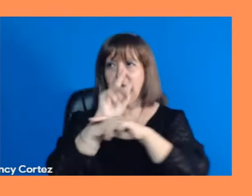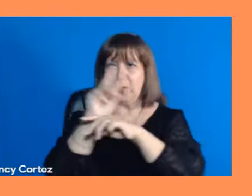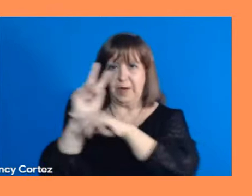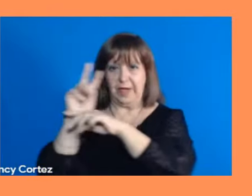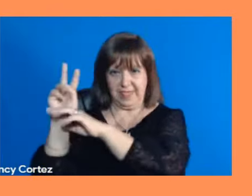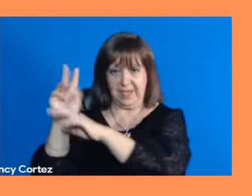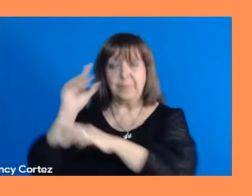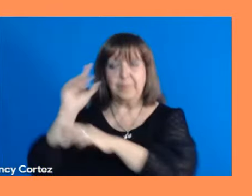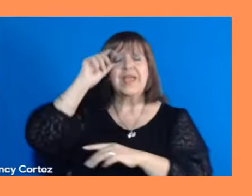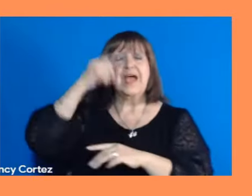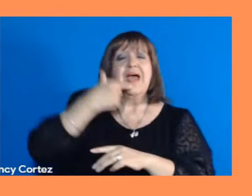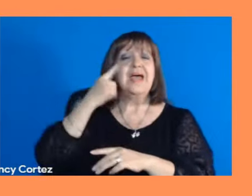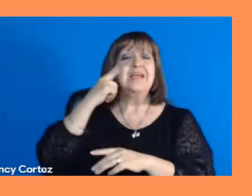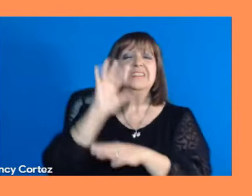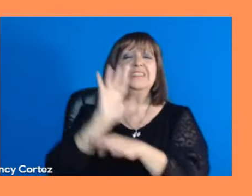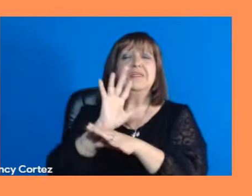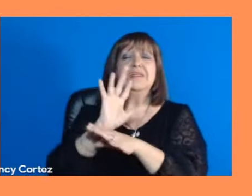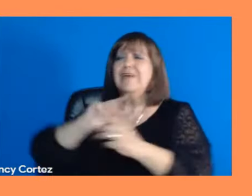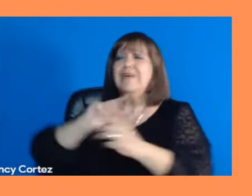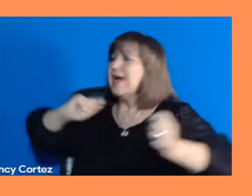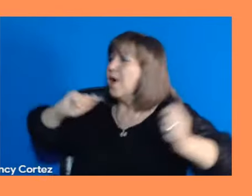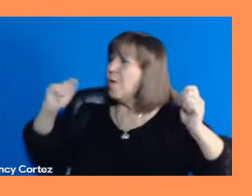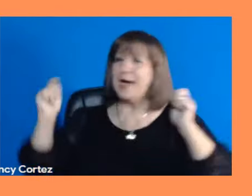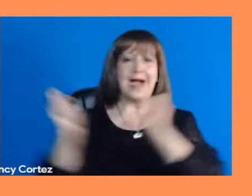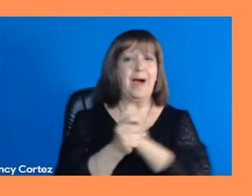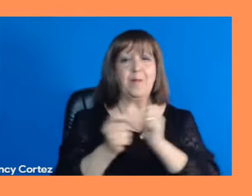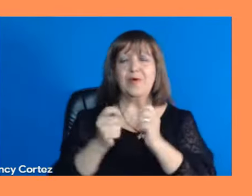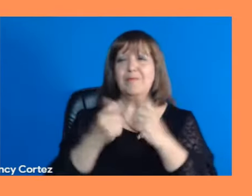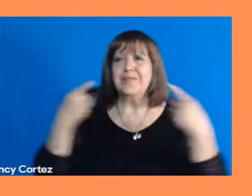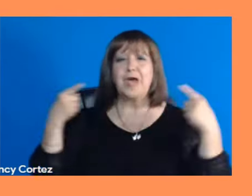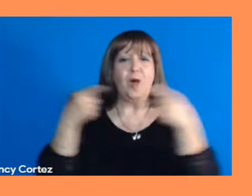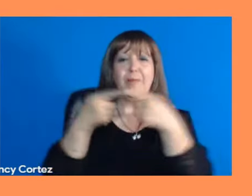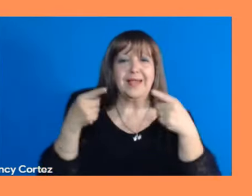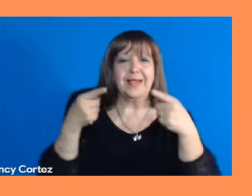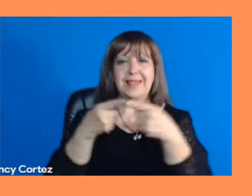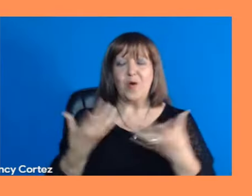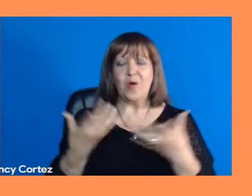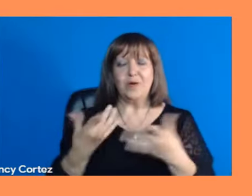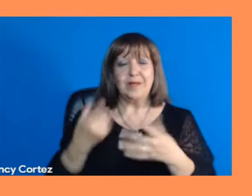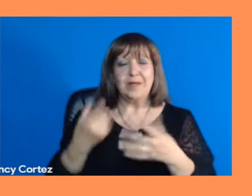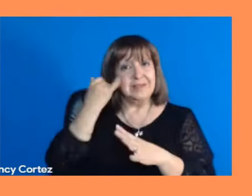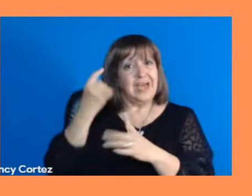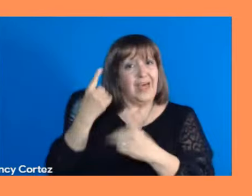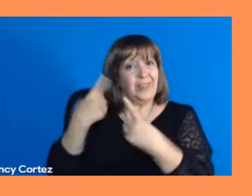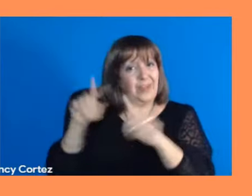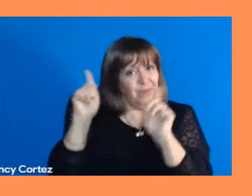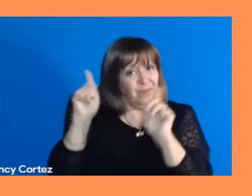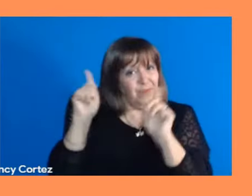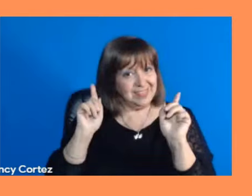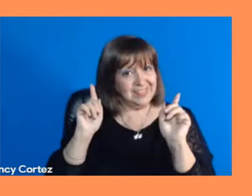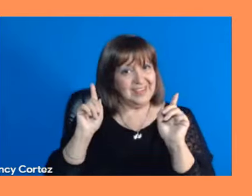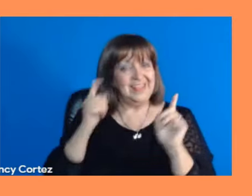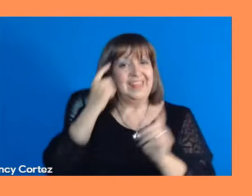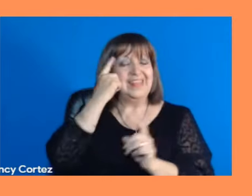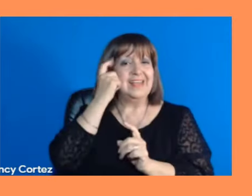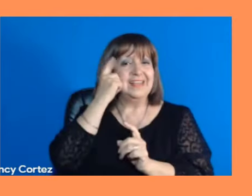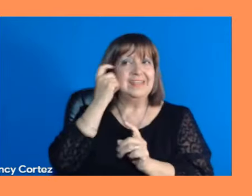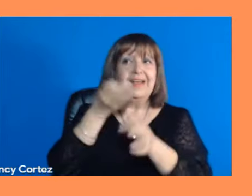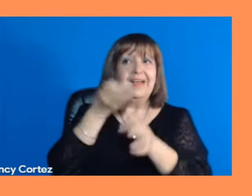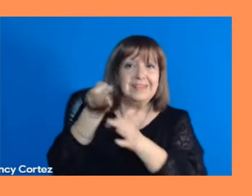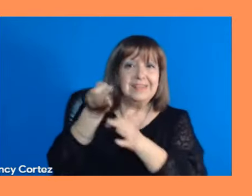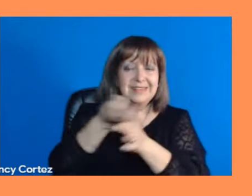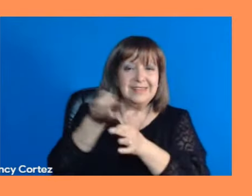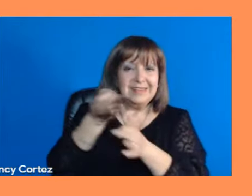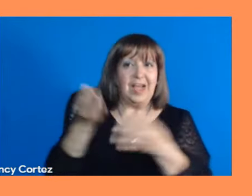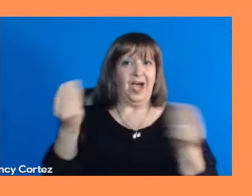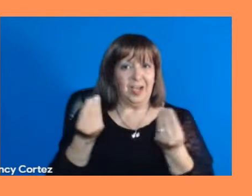las relaciones de enseñanza-aprendizaje, no solo en las escuelas, sino en todos